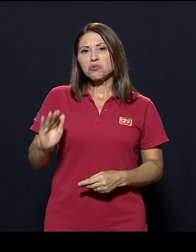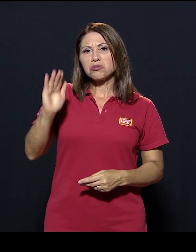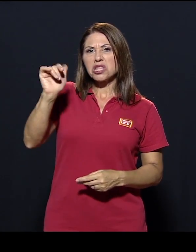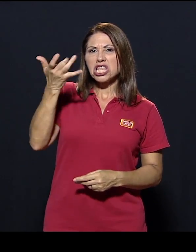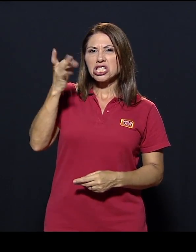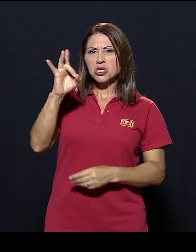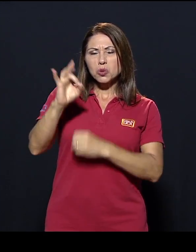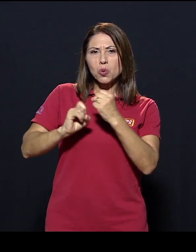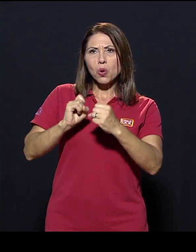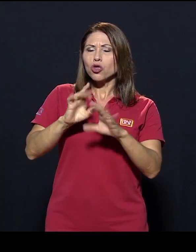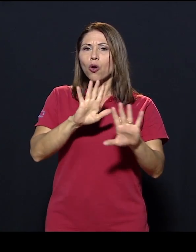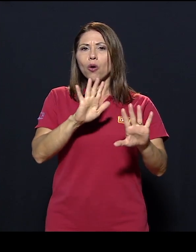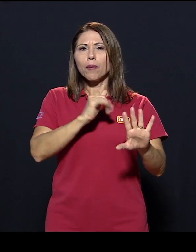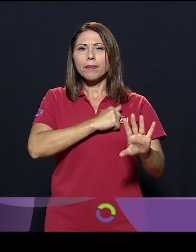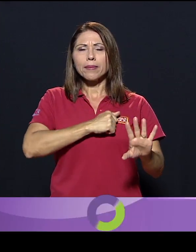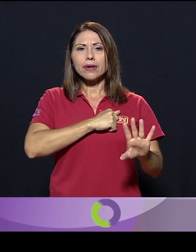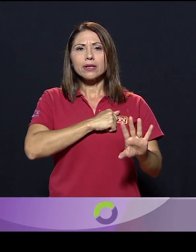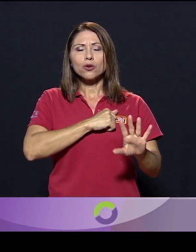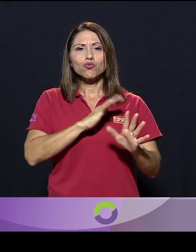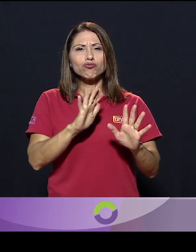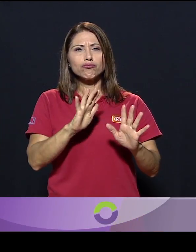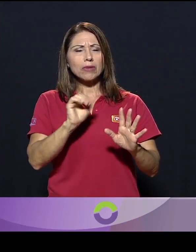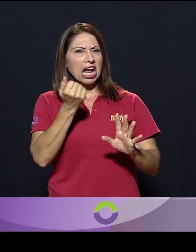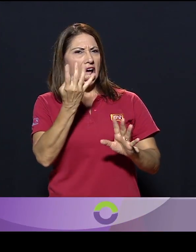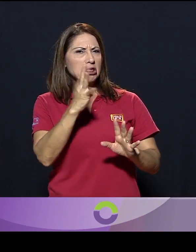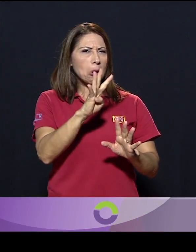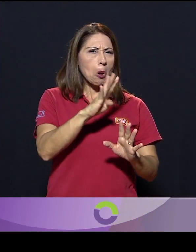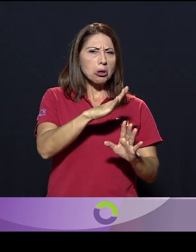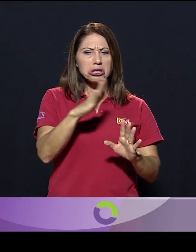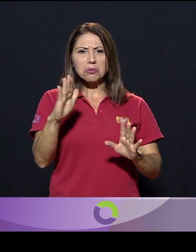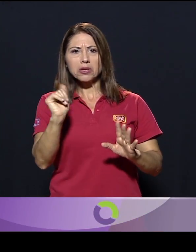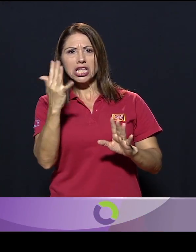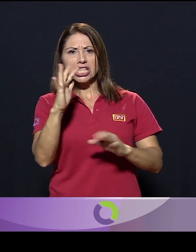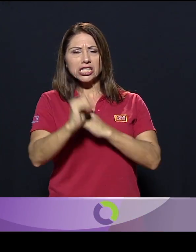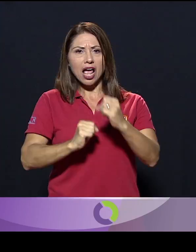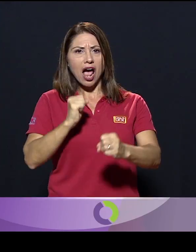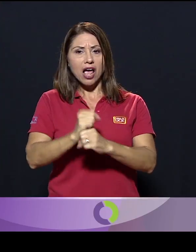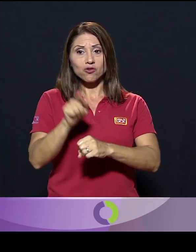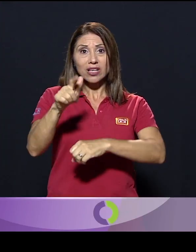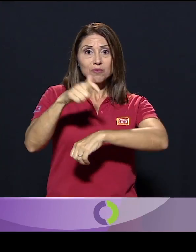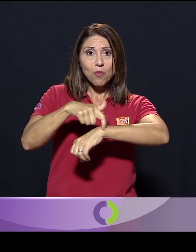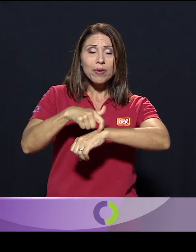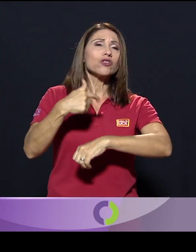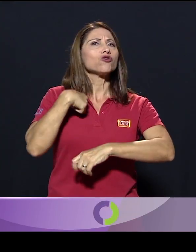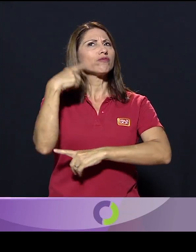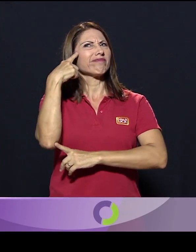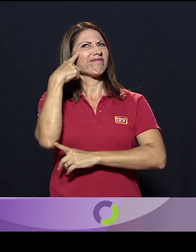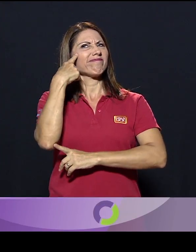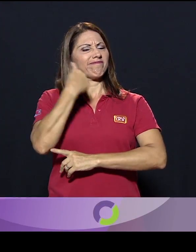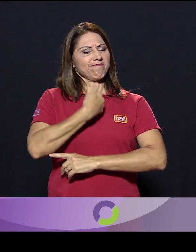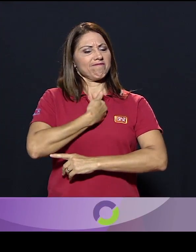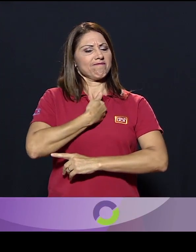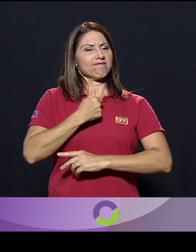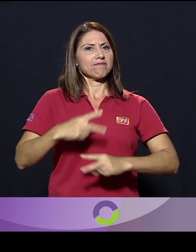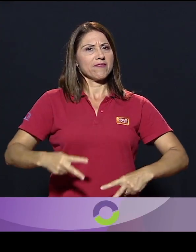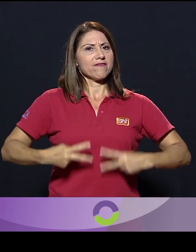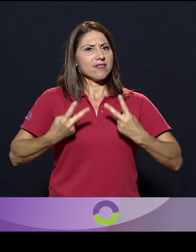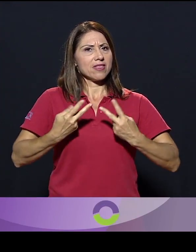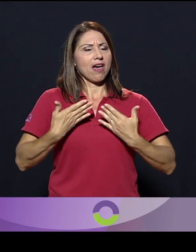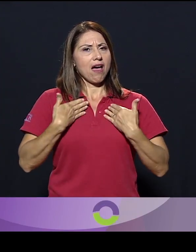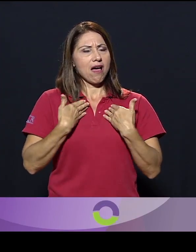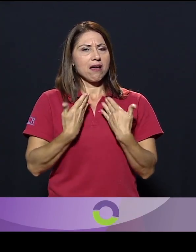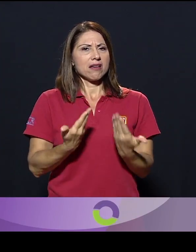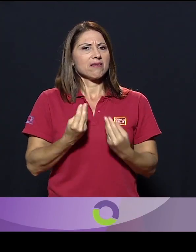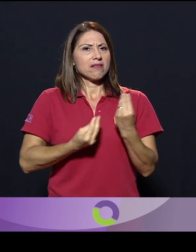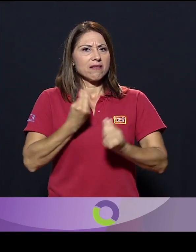los 17, 18 años, que yo, no, perdón, a los 14, entre 14 y 15 años, donde yo ya empecé a plantearme, bueno, ¿qué va a hacer de mi vida?